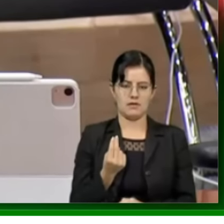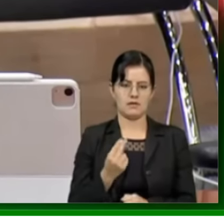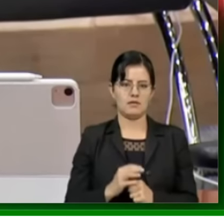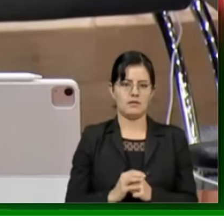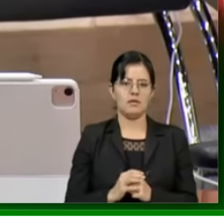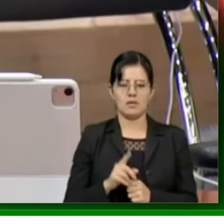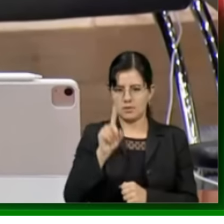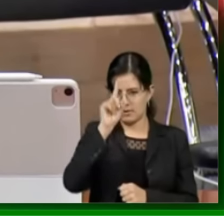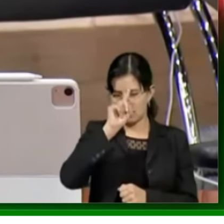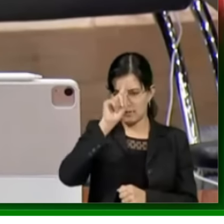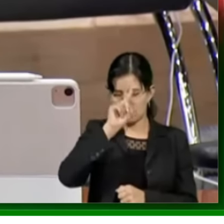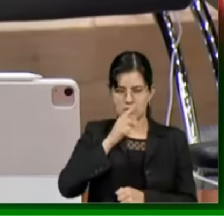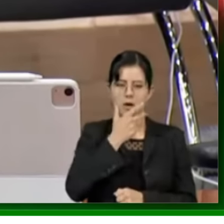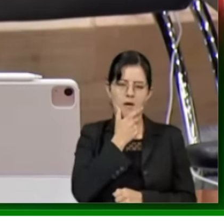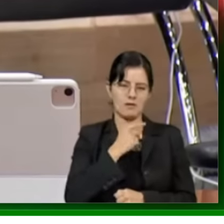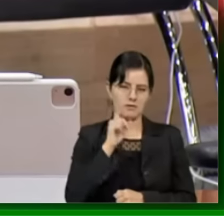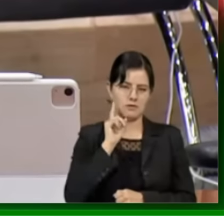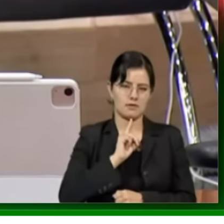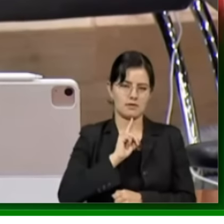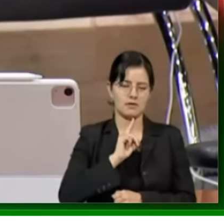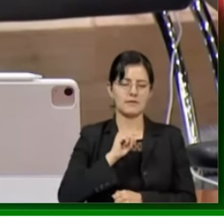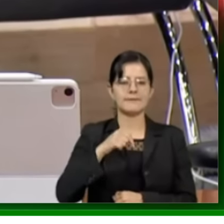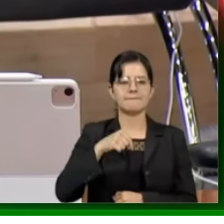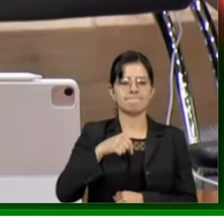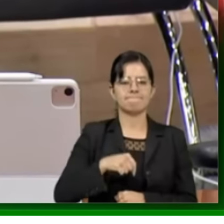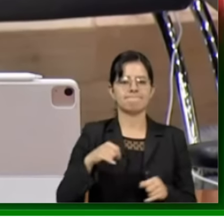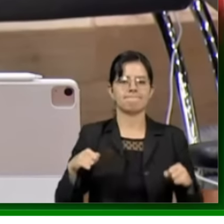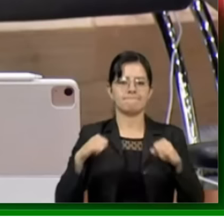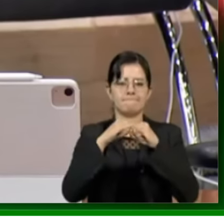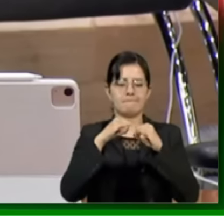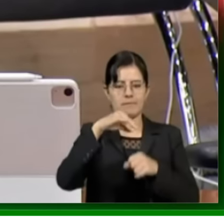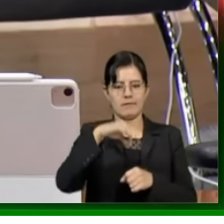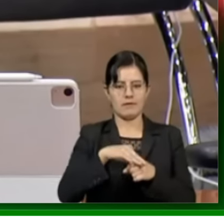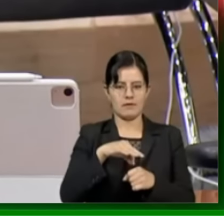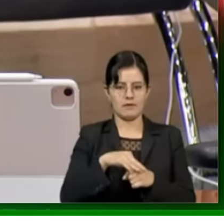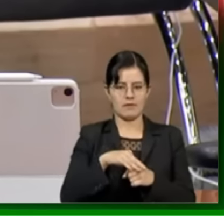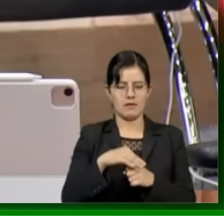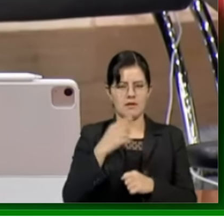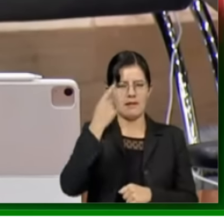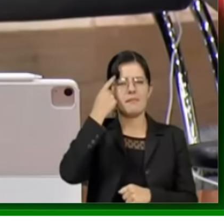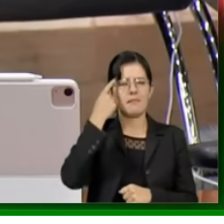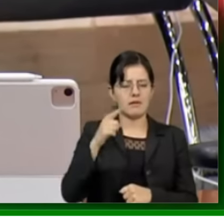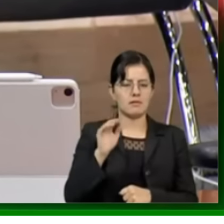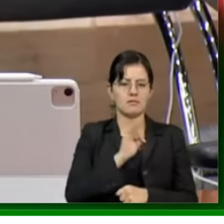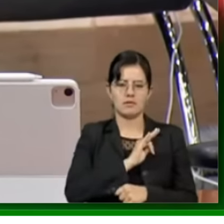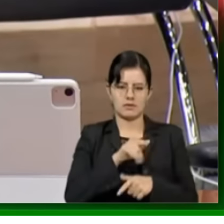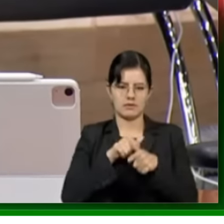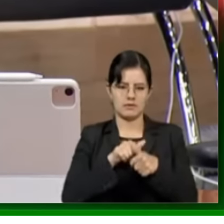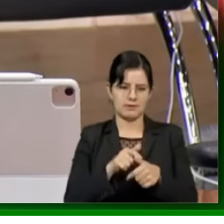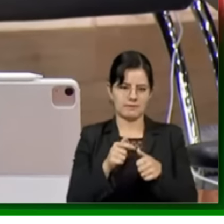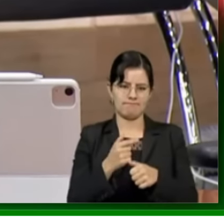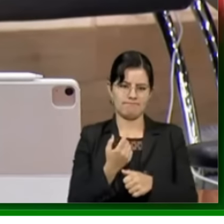con las consejeras y consejeros de este instituto para darle seguimiento a